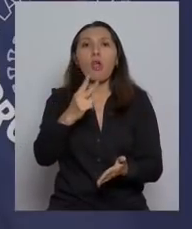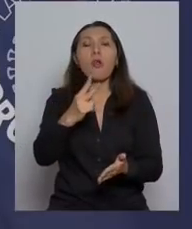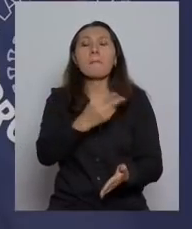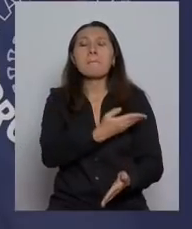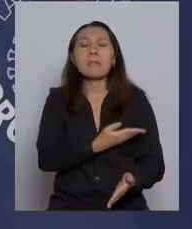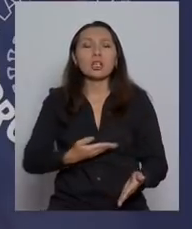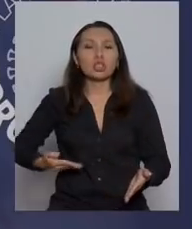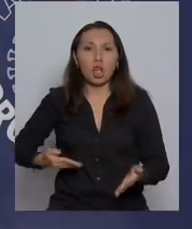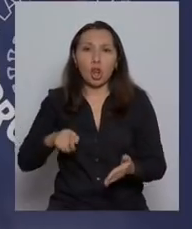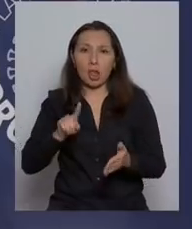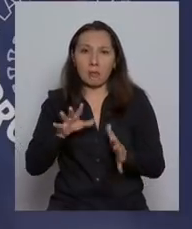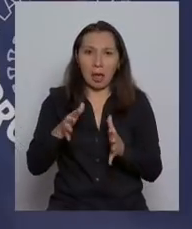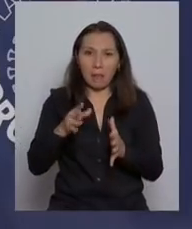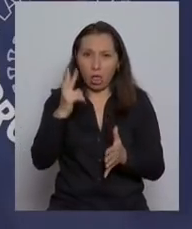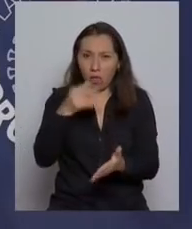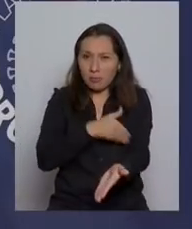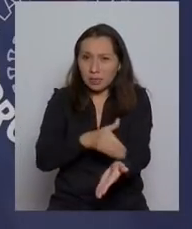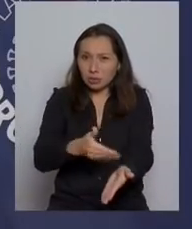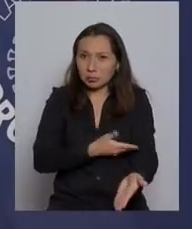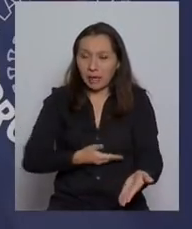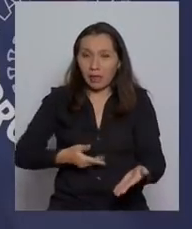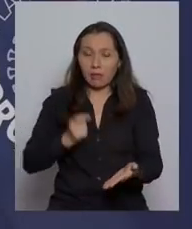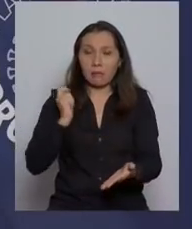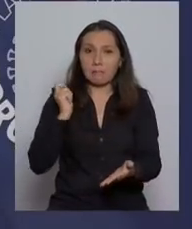de pesos. Cada